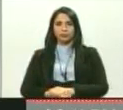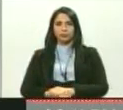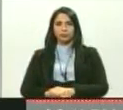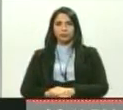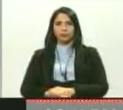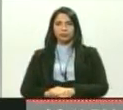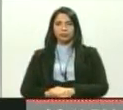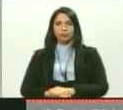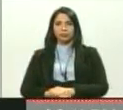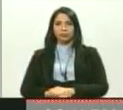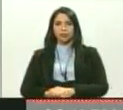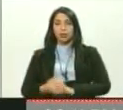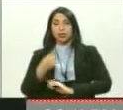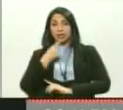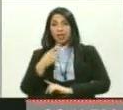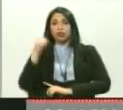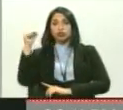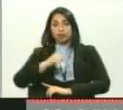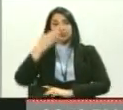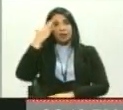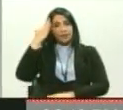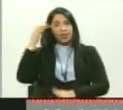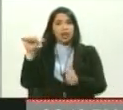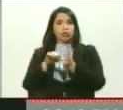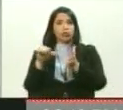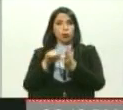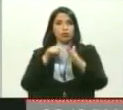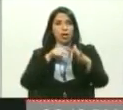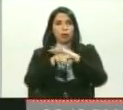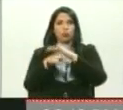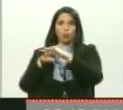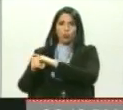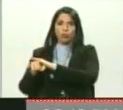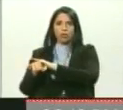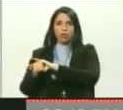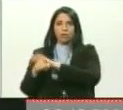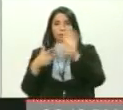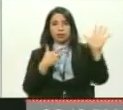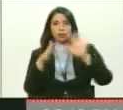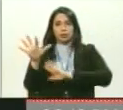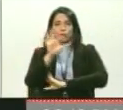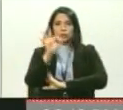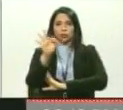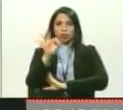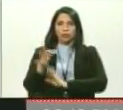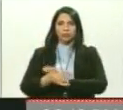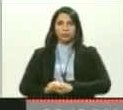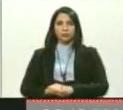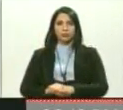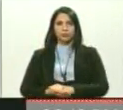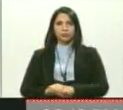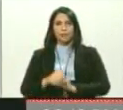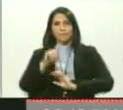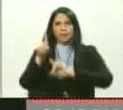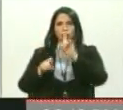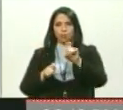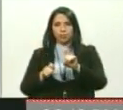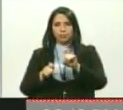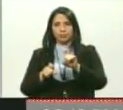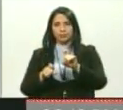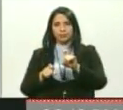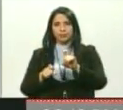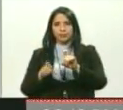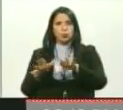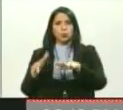De los que dijeron que sí sabían a dónde acudir, Diosdado, al 85%. Se le pregunta, ¿a